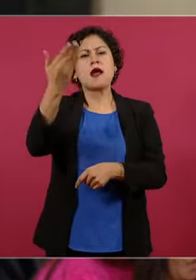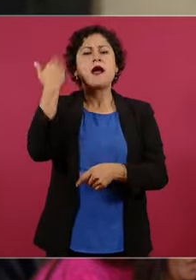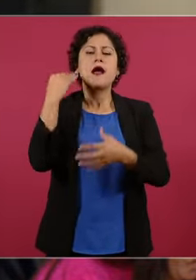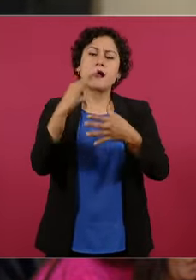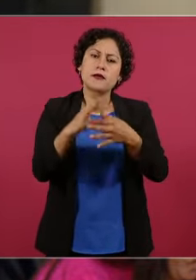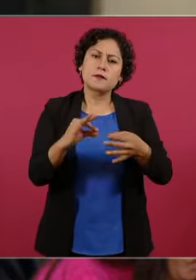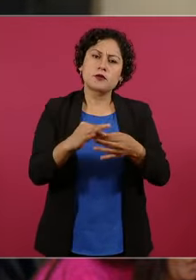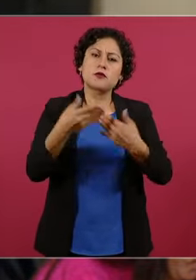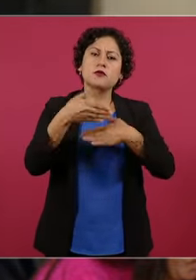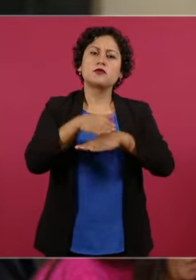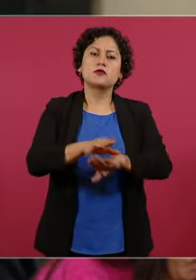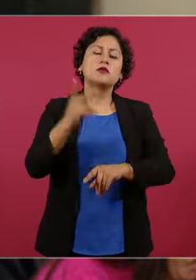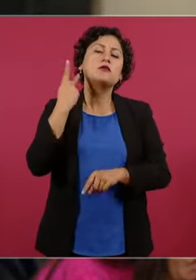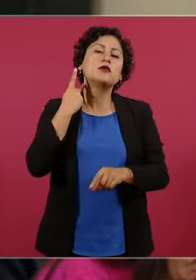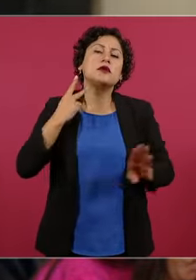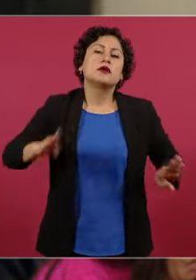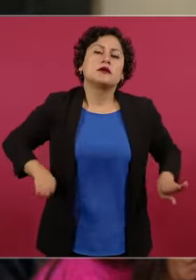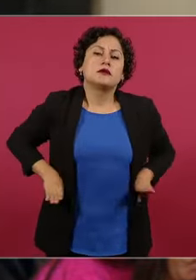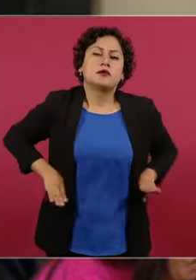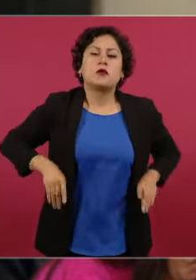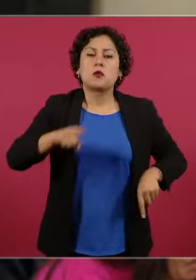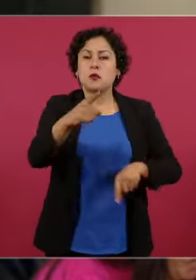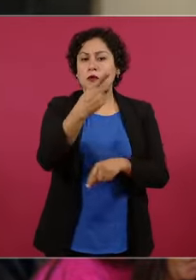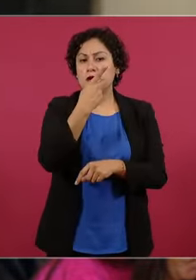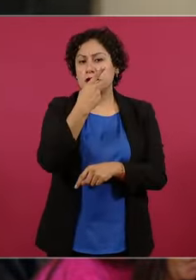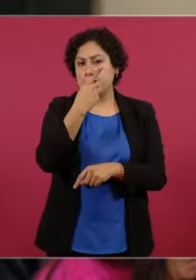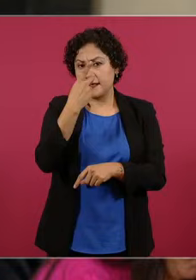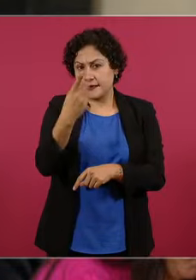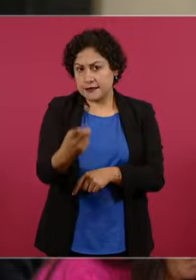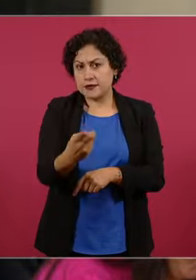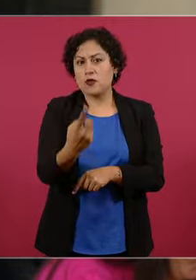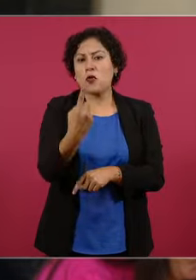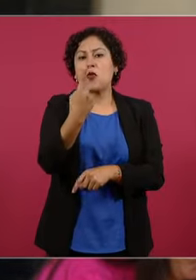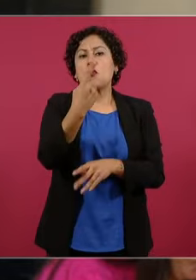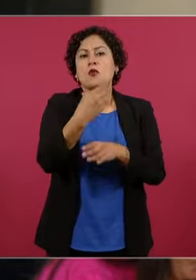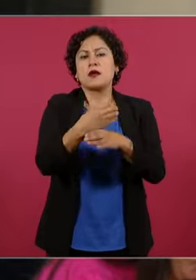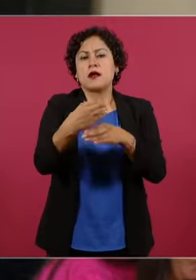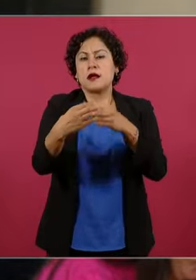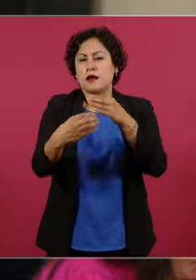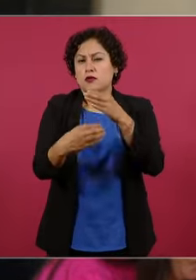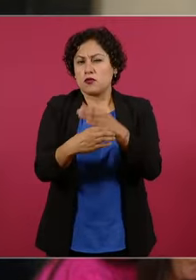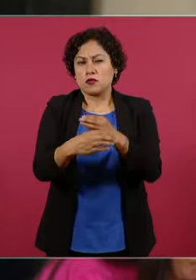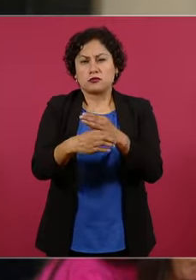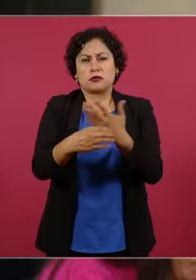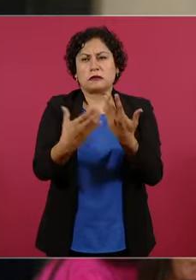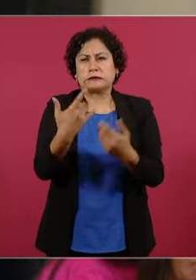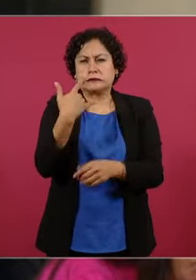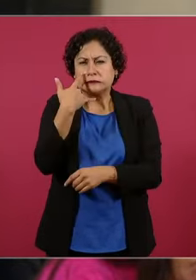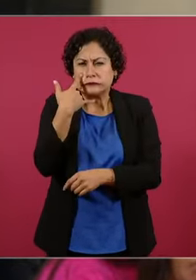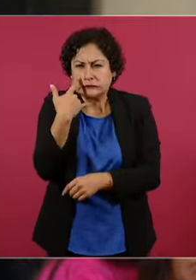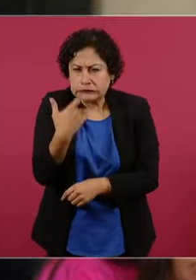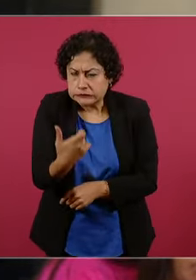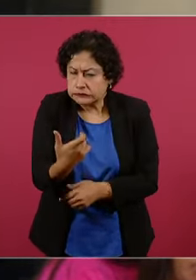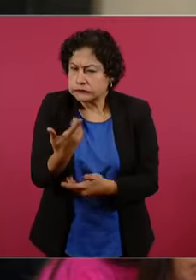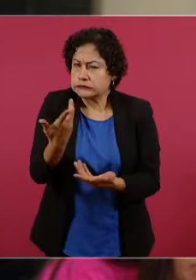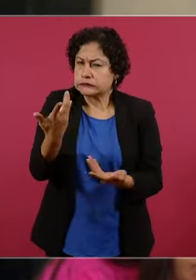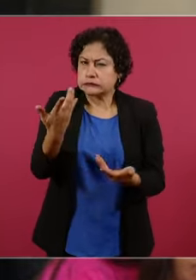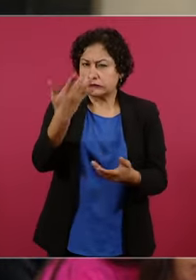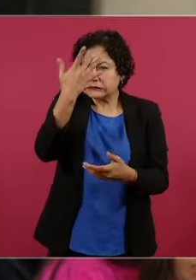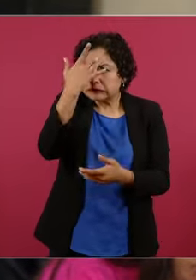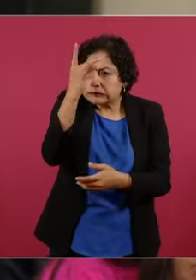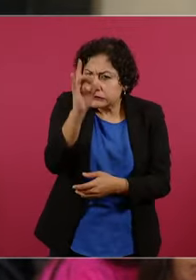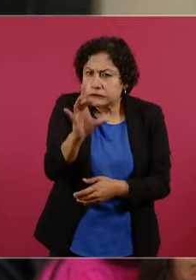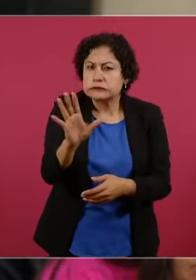ello subrayó usted una situación, la situación mística que tiene que ver con la política. ¿Por qué lo digo? Porque